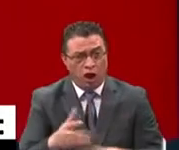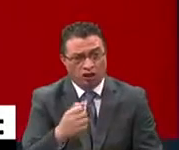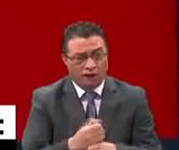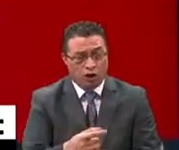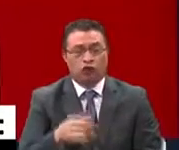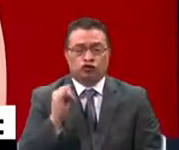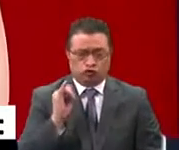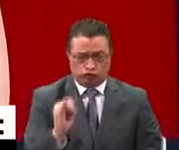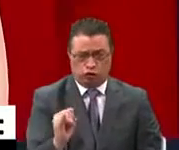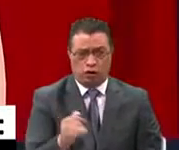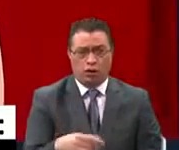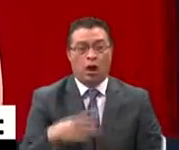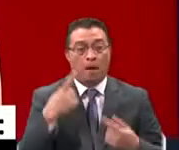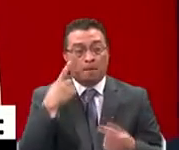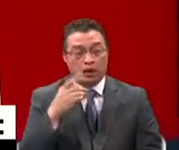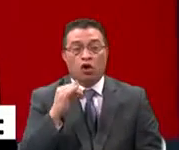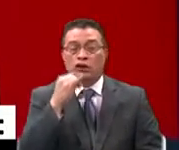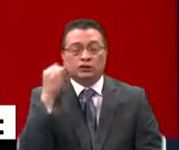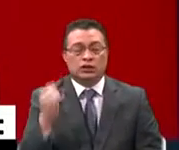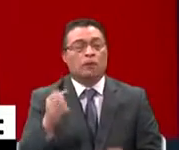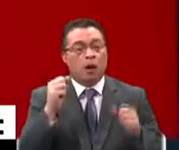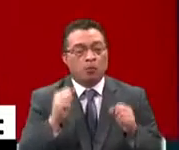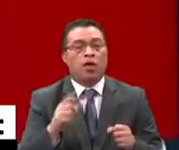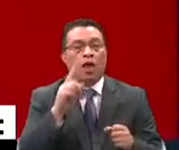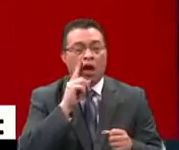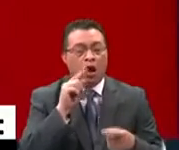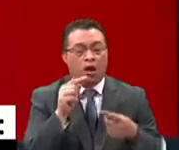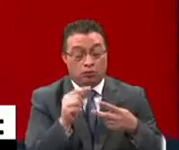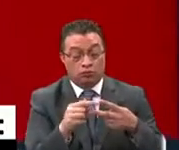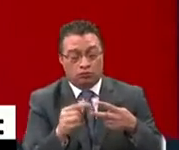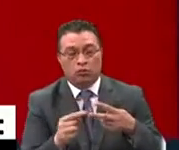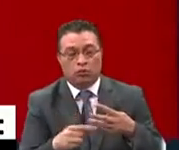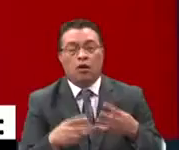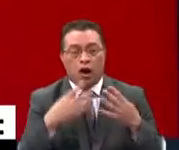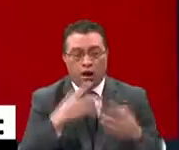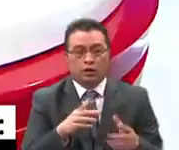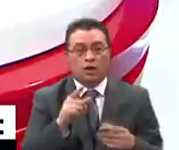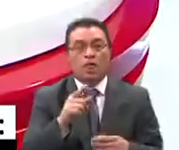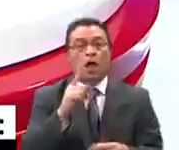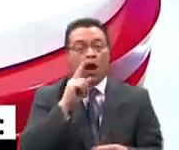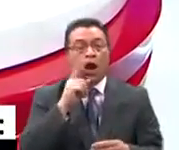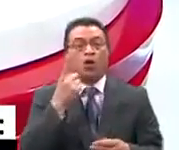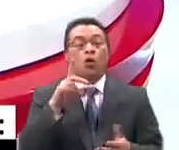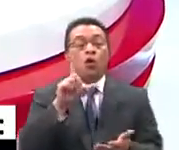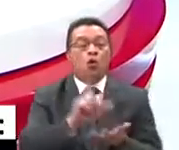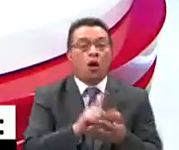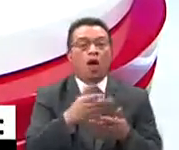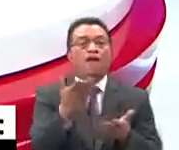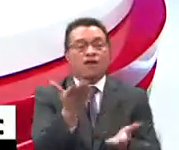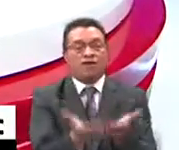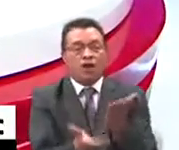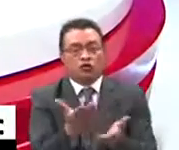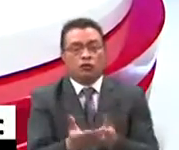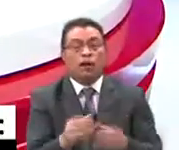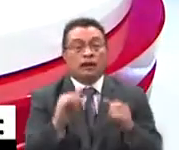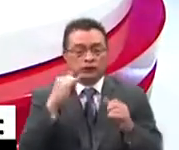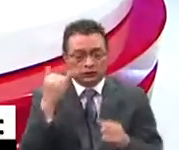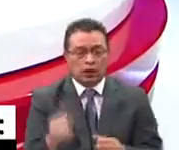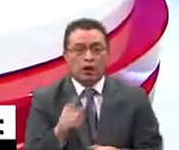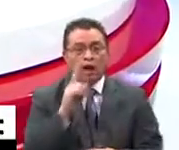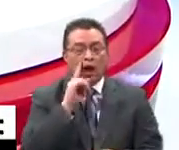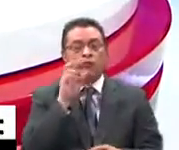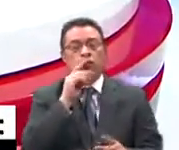materia de prevención, pero siempre existe la posibilidad, y por eso hay que analizarlo. Y por eso creo que hay espacio para esa evaluación. Siempre hay posibilidad de